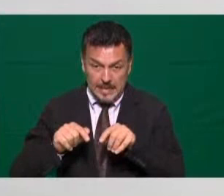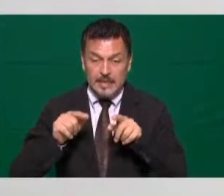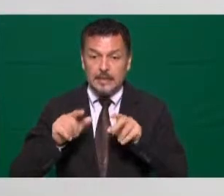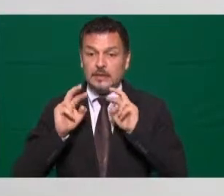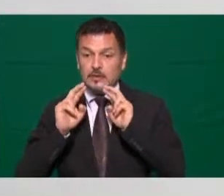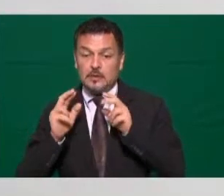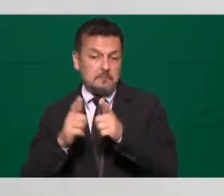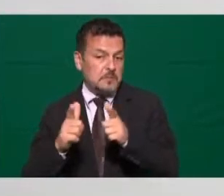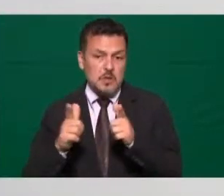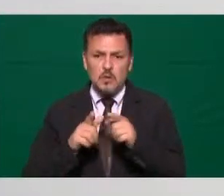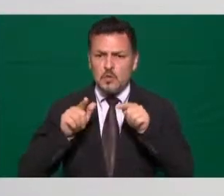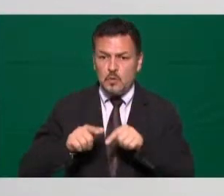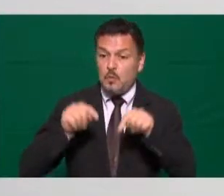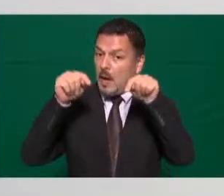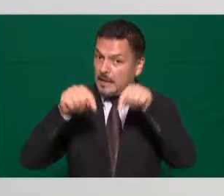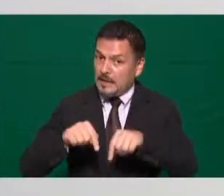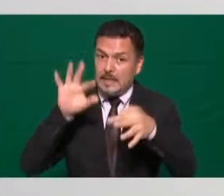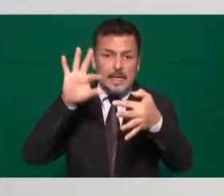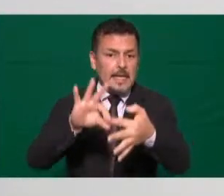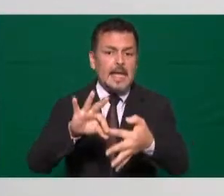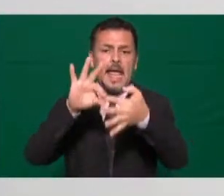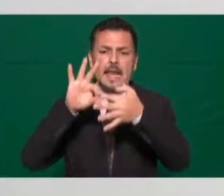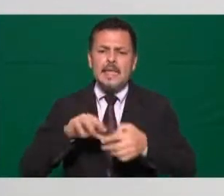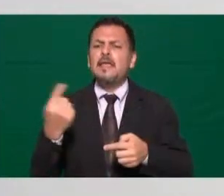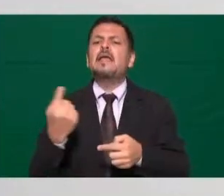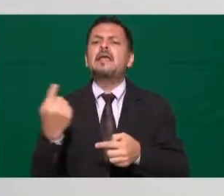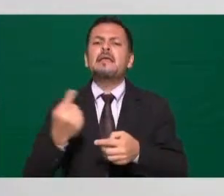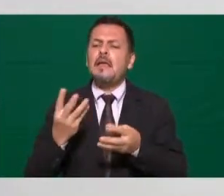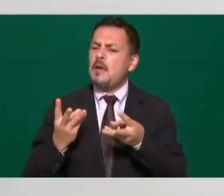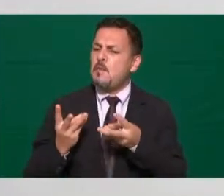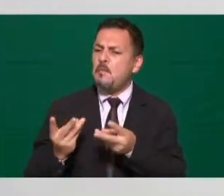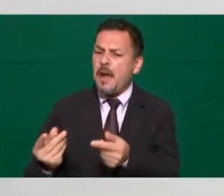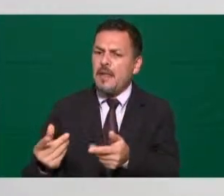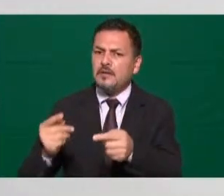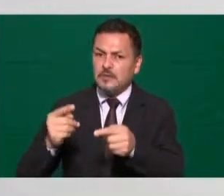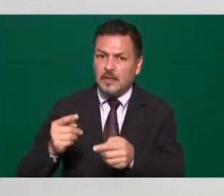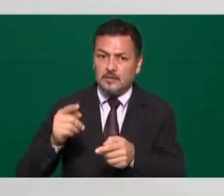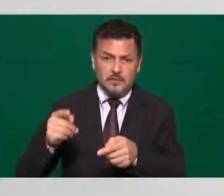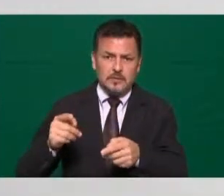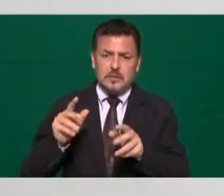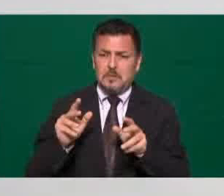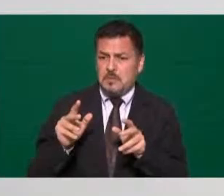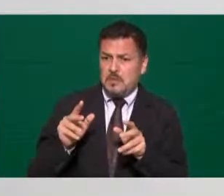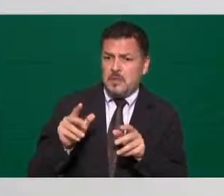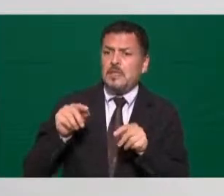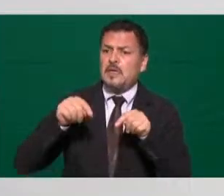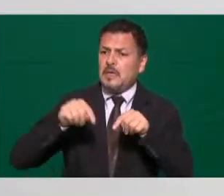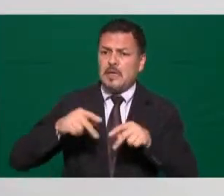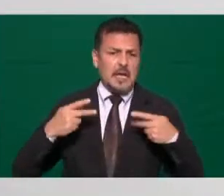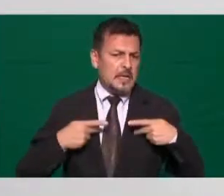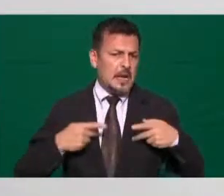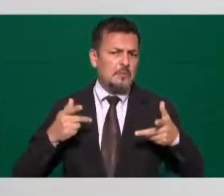decide, no en otro lugar, en qué emplear los recursos y rinde cuentas a su gente.